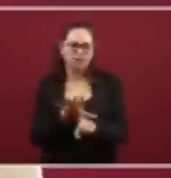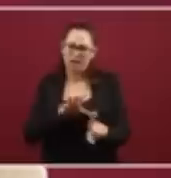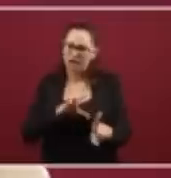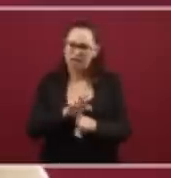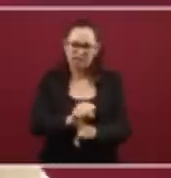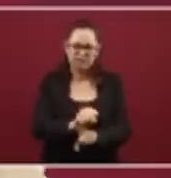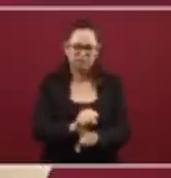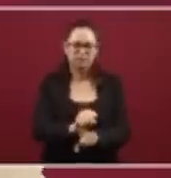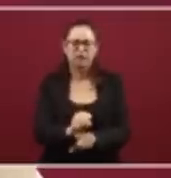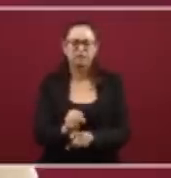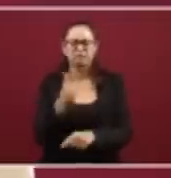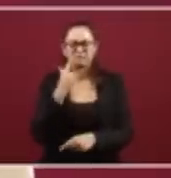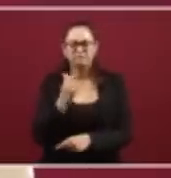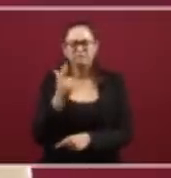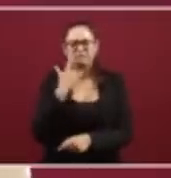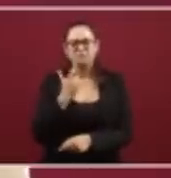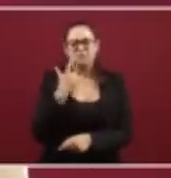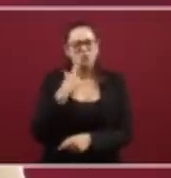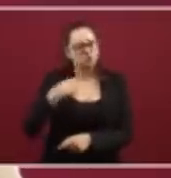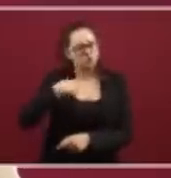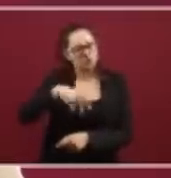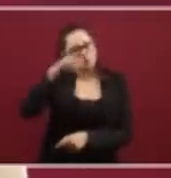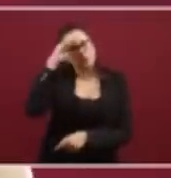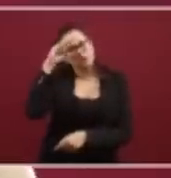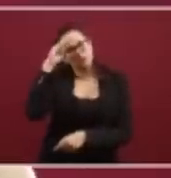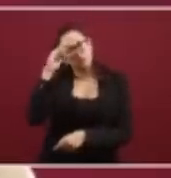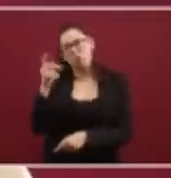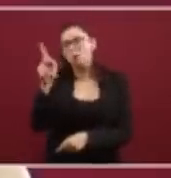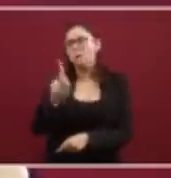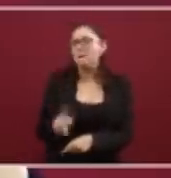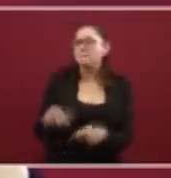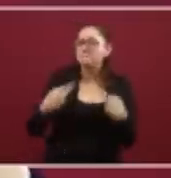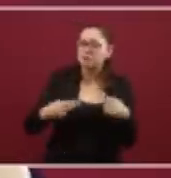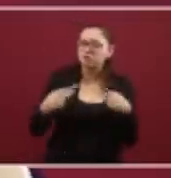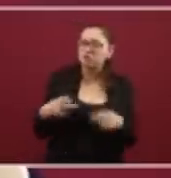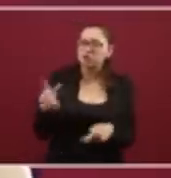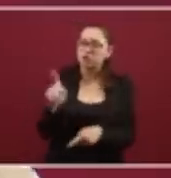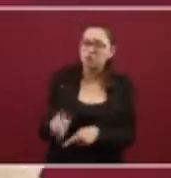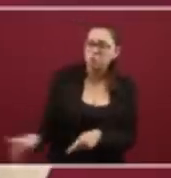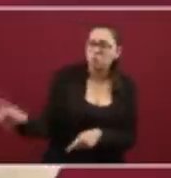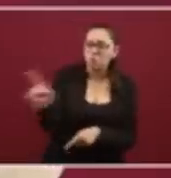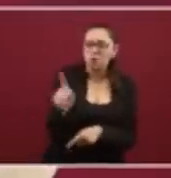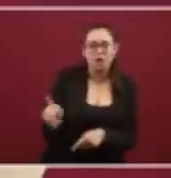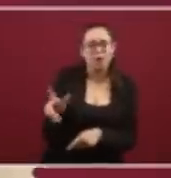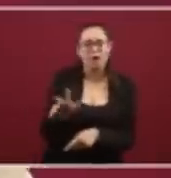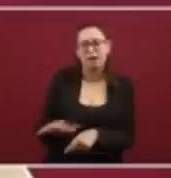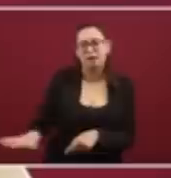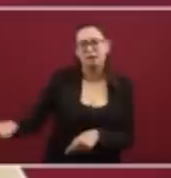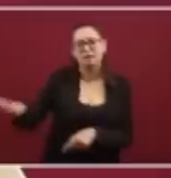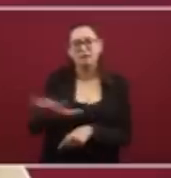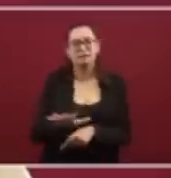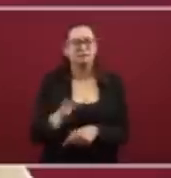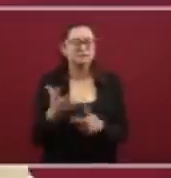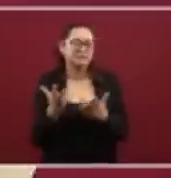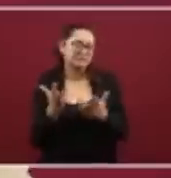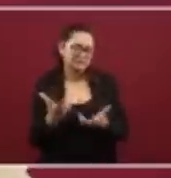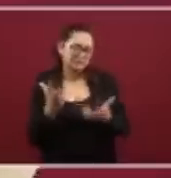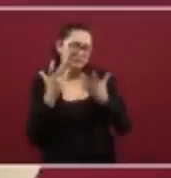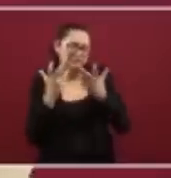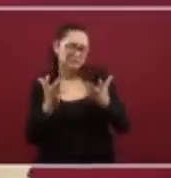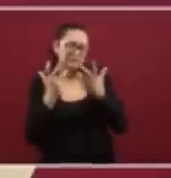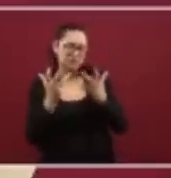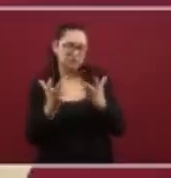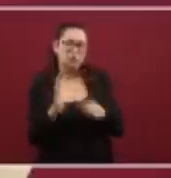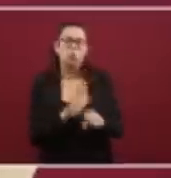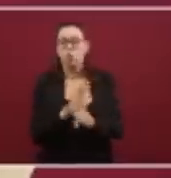sea de paso pienso que el clamor más importante de la población de toda la población en nuestro país es precisamente